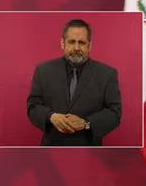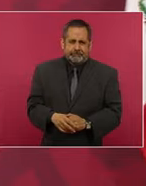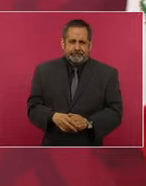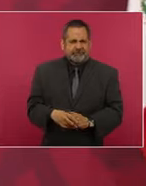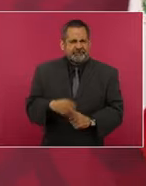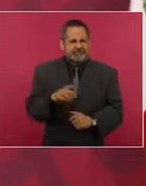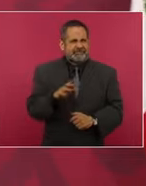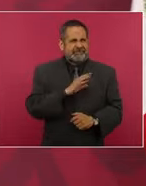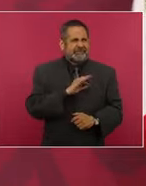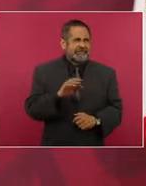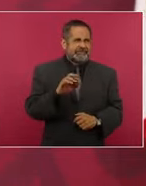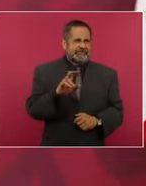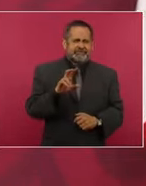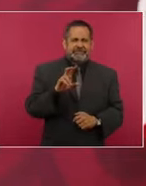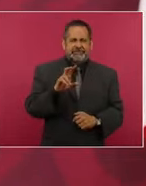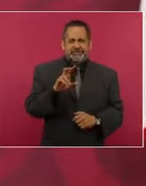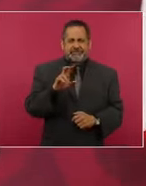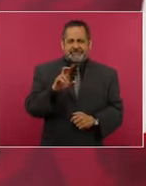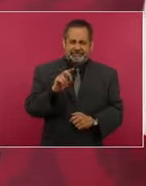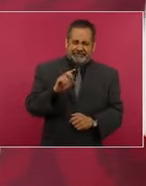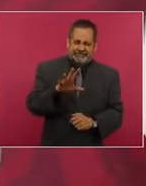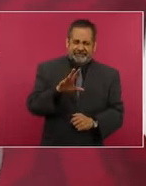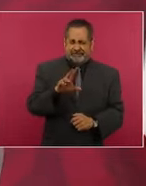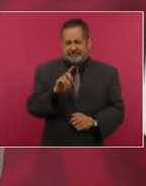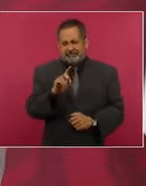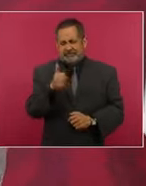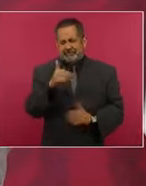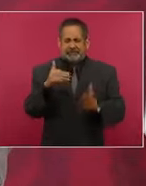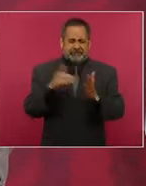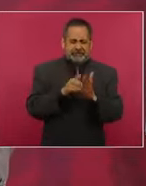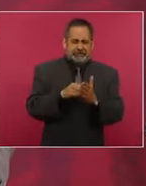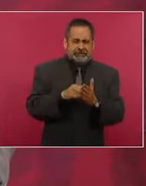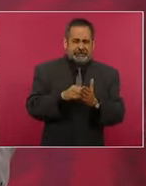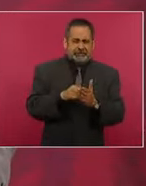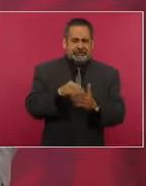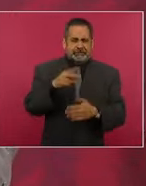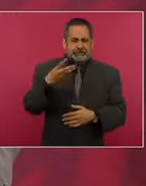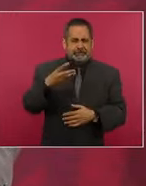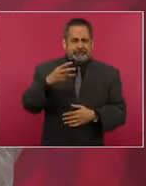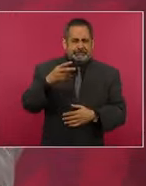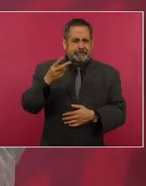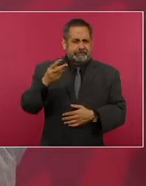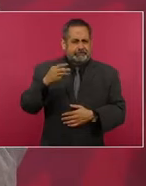Como 35, 36 mil metros cuadrados.